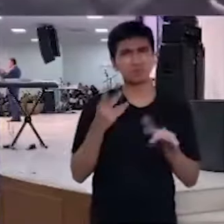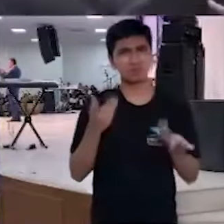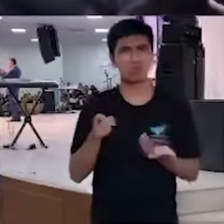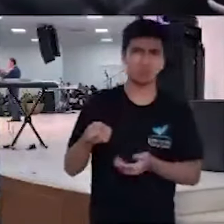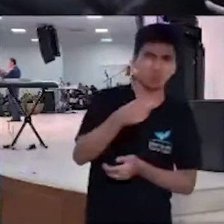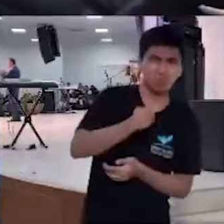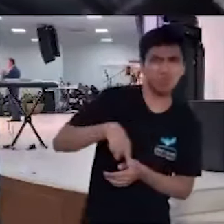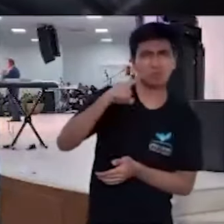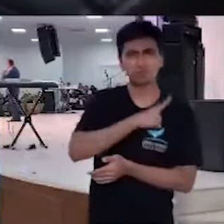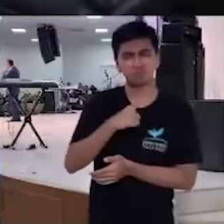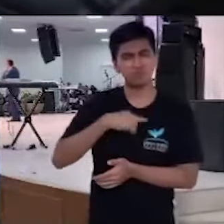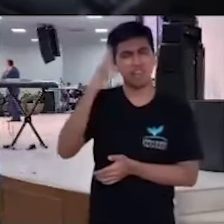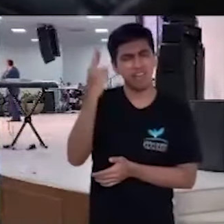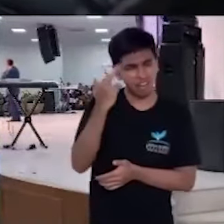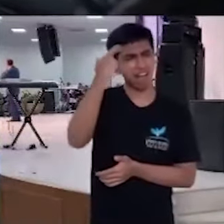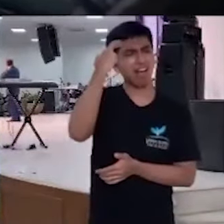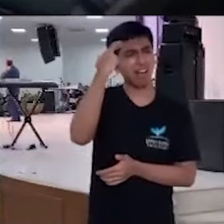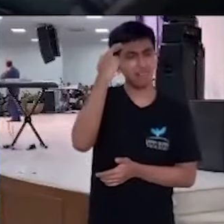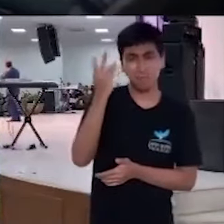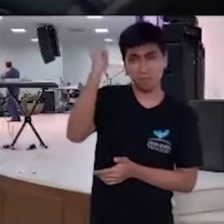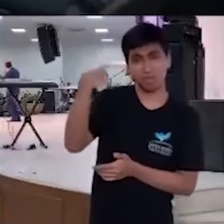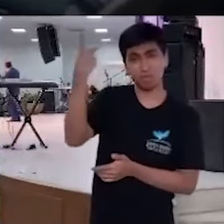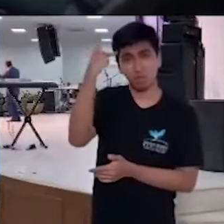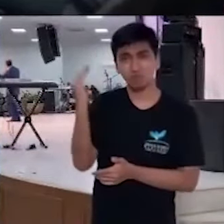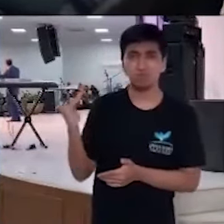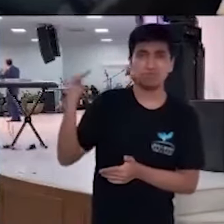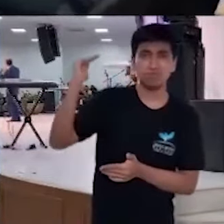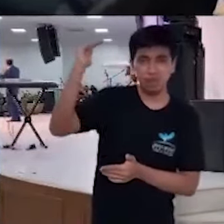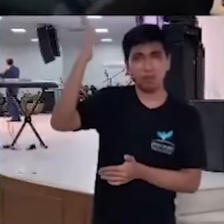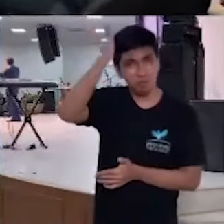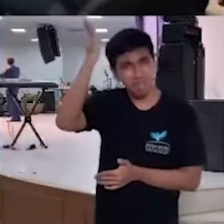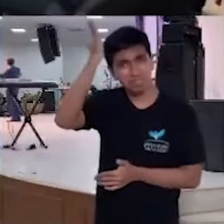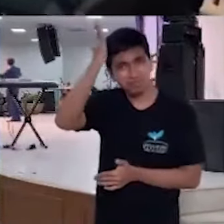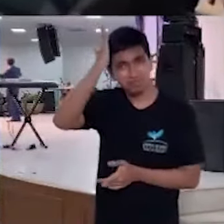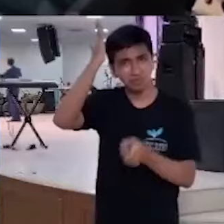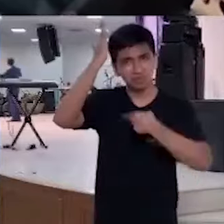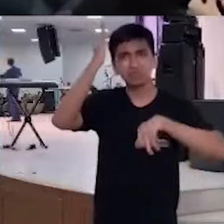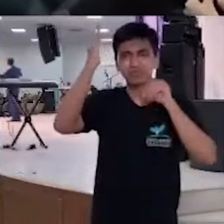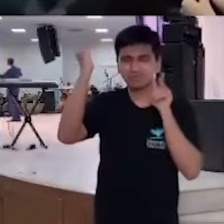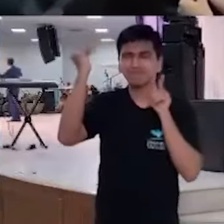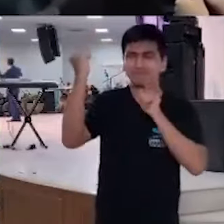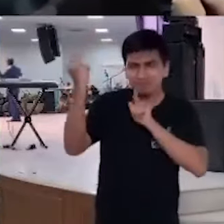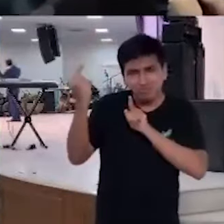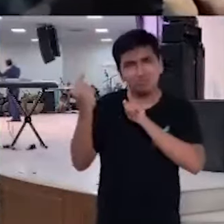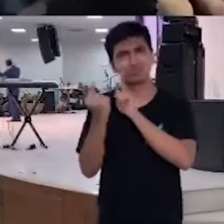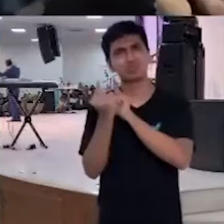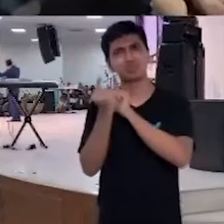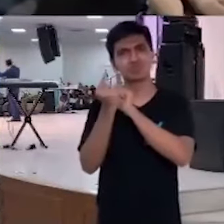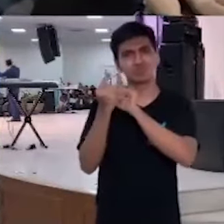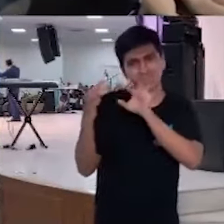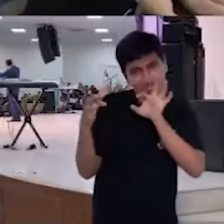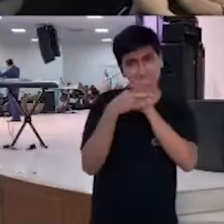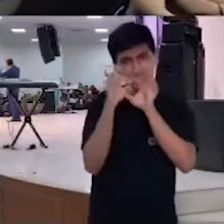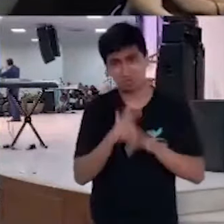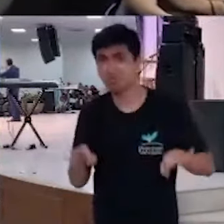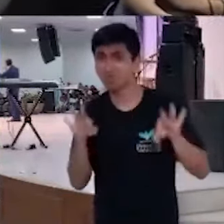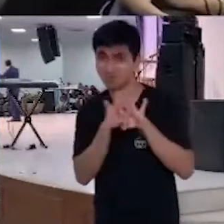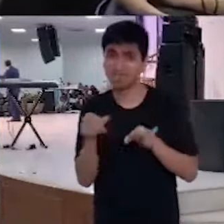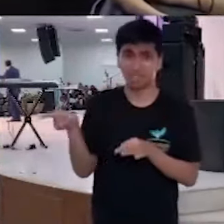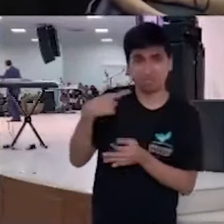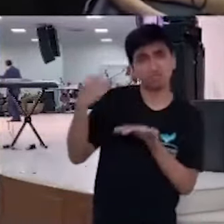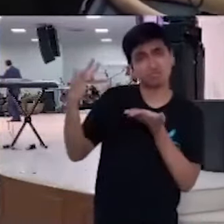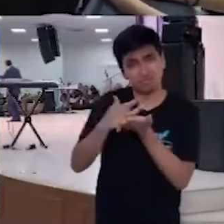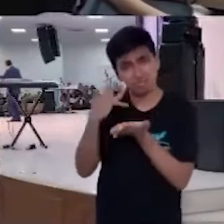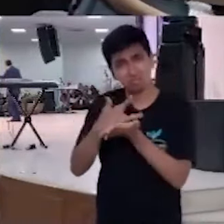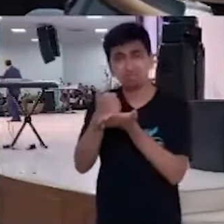encima de nosotros, pues entonces somos libres de hacer lo que queremos, porque si no hay alguien arriba que